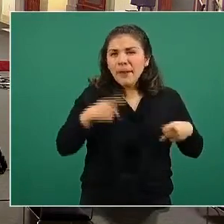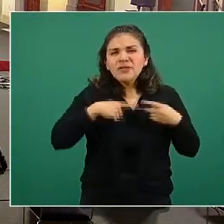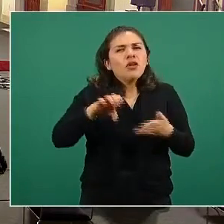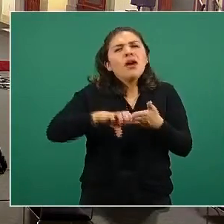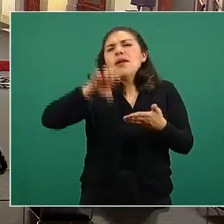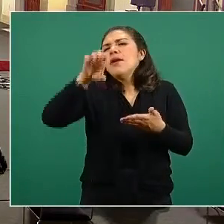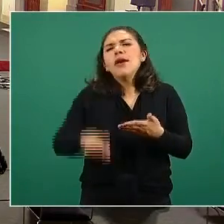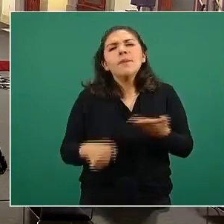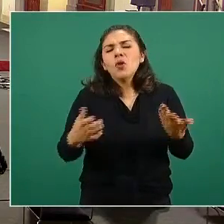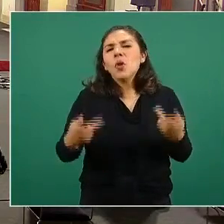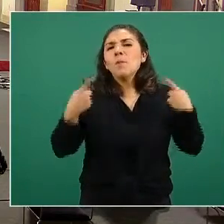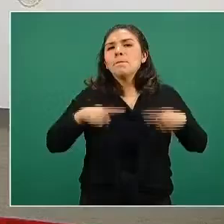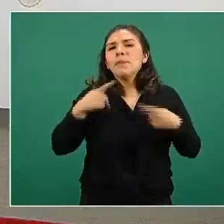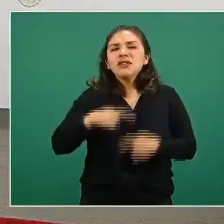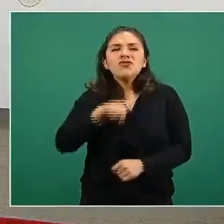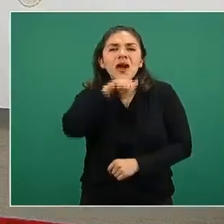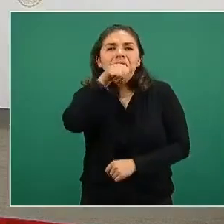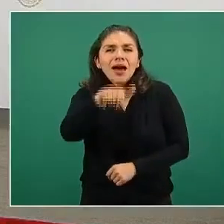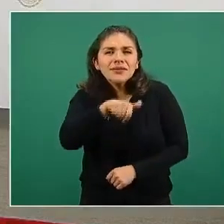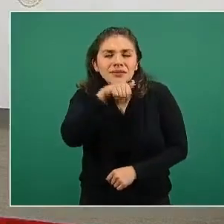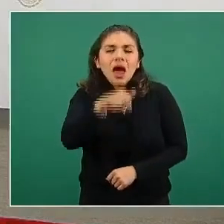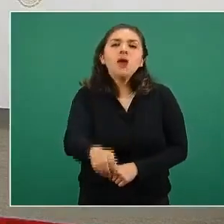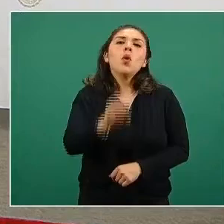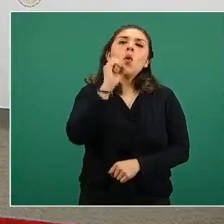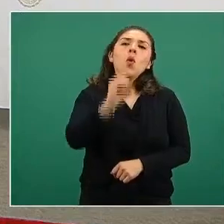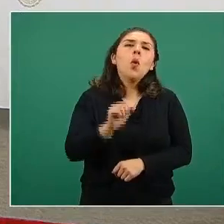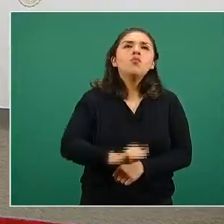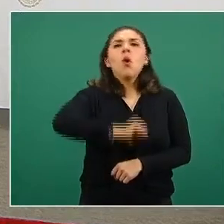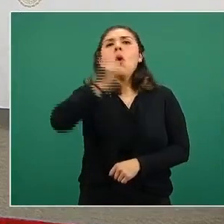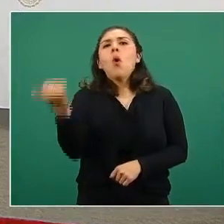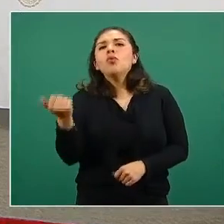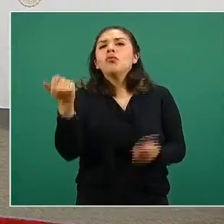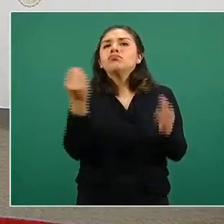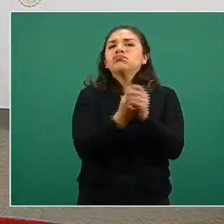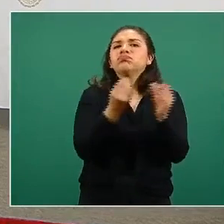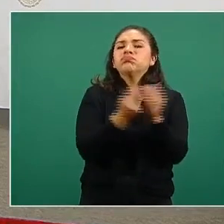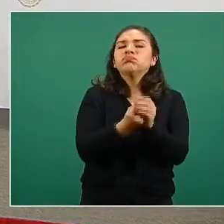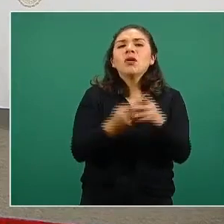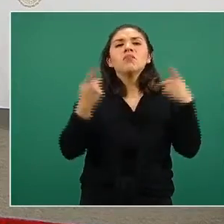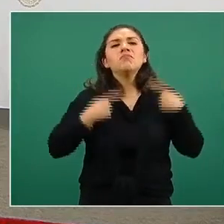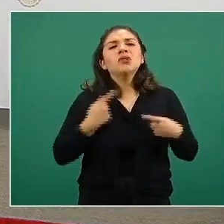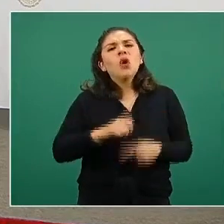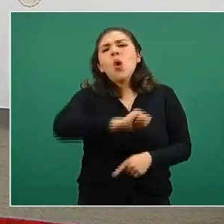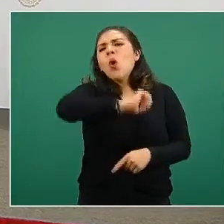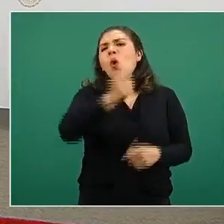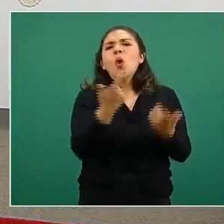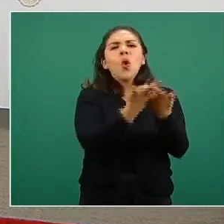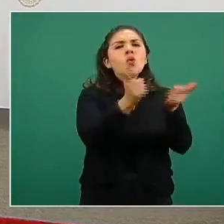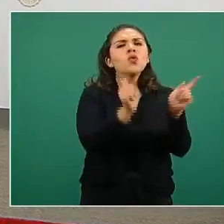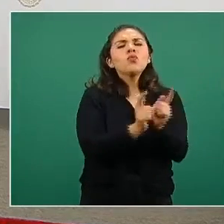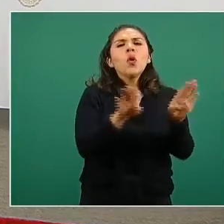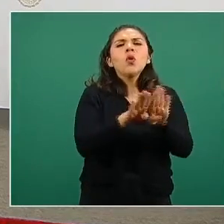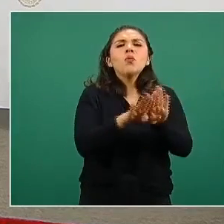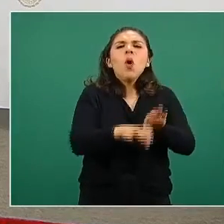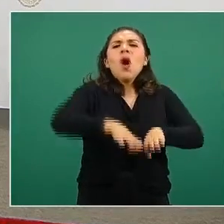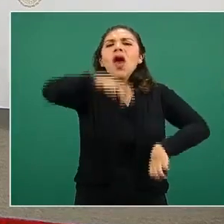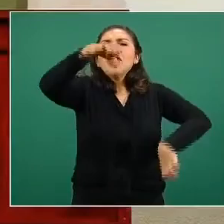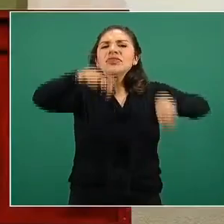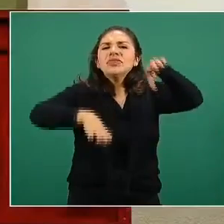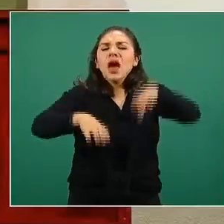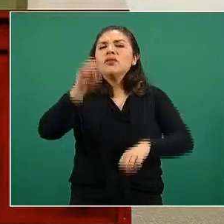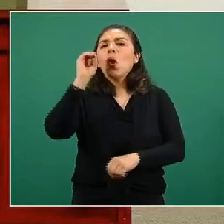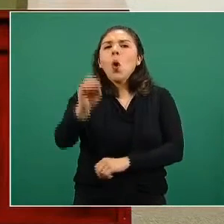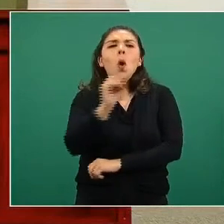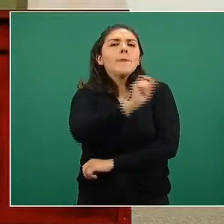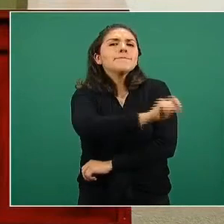ejemplo, los adultos mayores, o en algunos otros casos, algunos otros grupos de edad, o aquellas vacunas que en